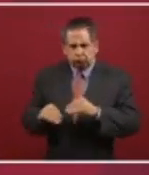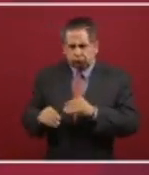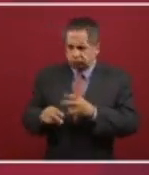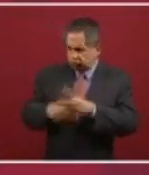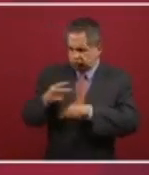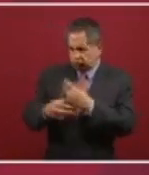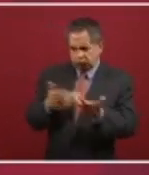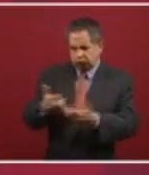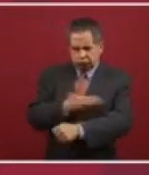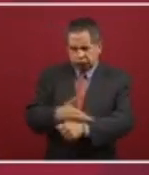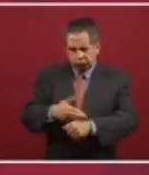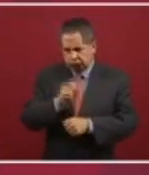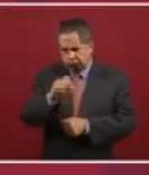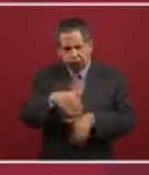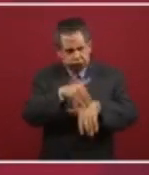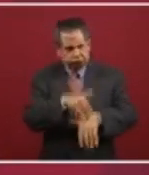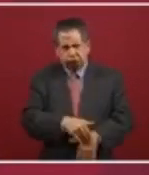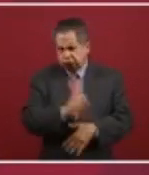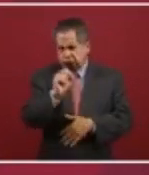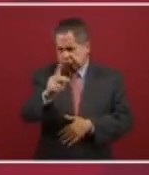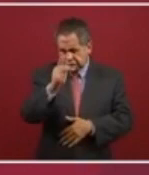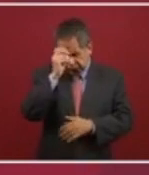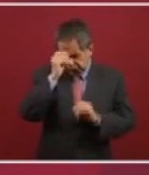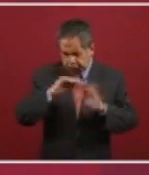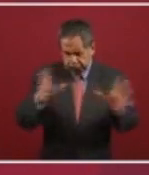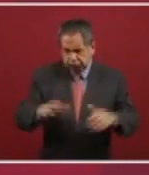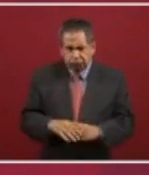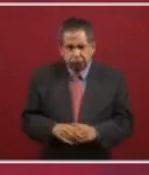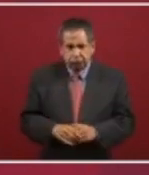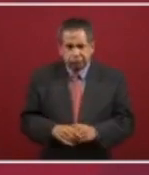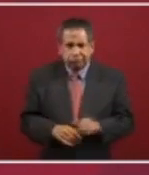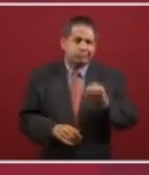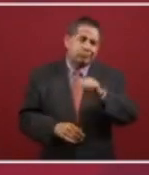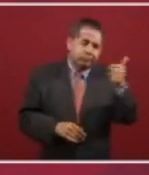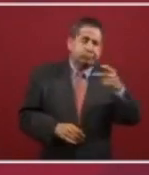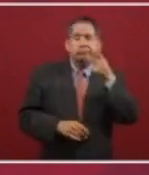corriente, se atiendan. Lo demás